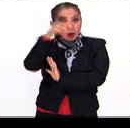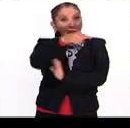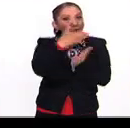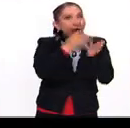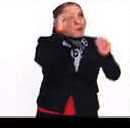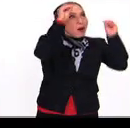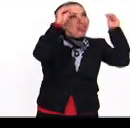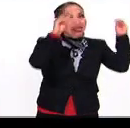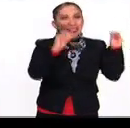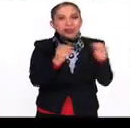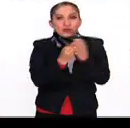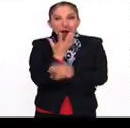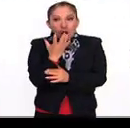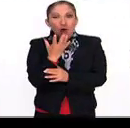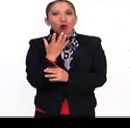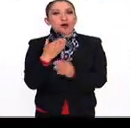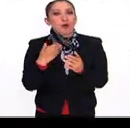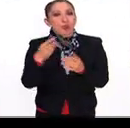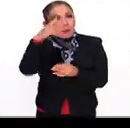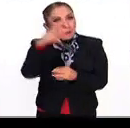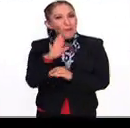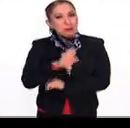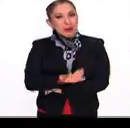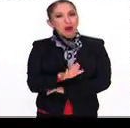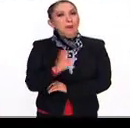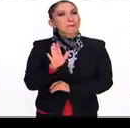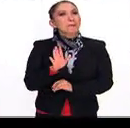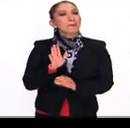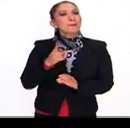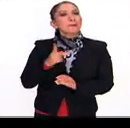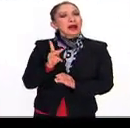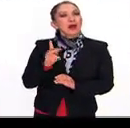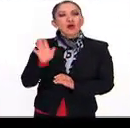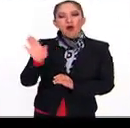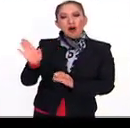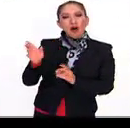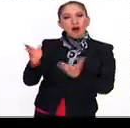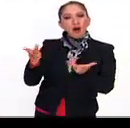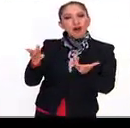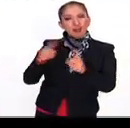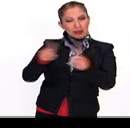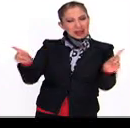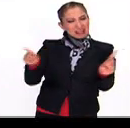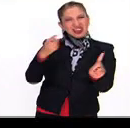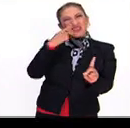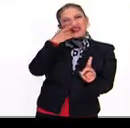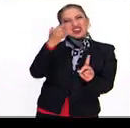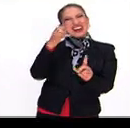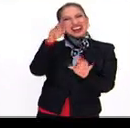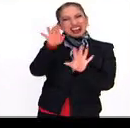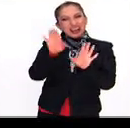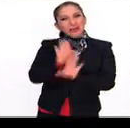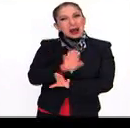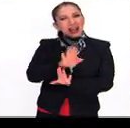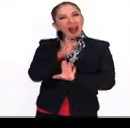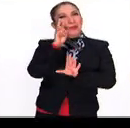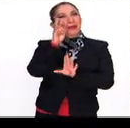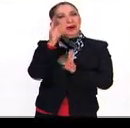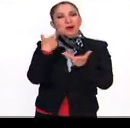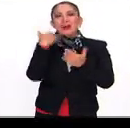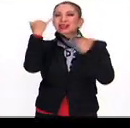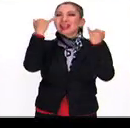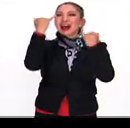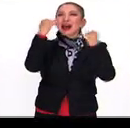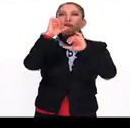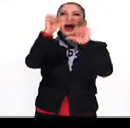en episodios como muralismo mexicano, pero ciertamente escapa de lo común en relación a la expectativa que uno